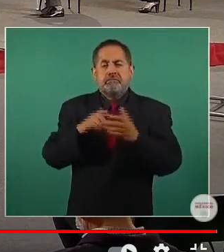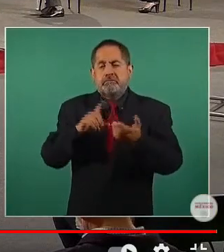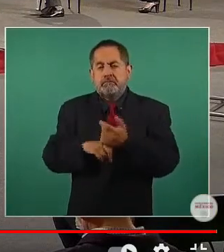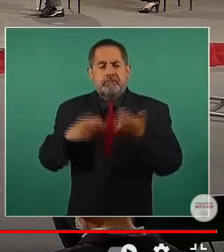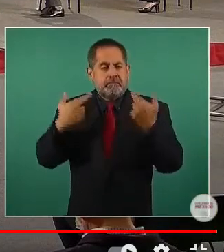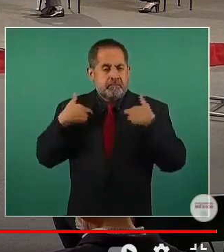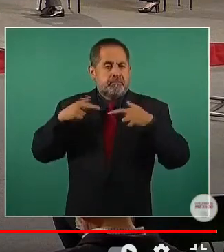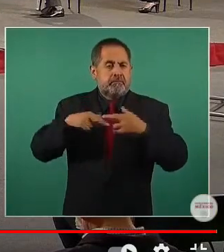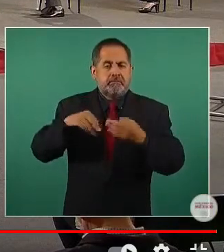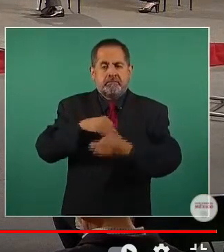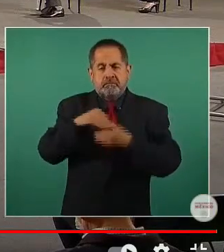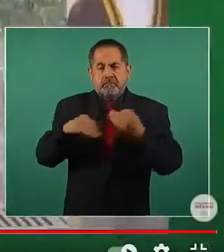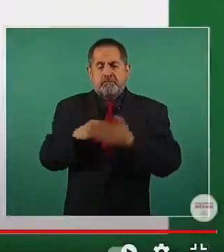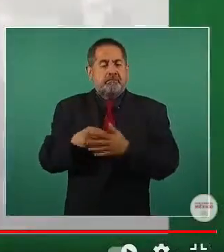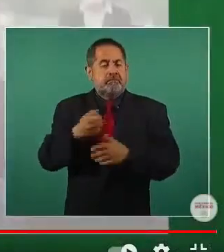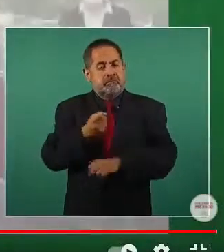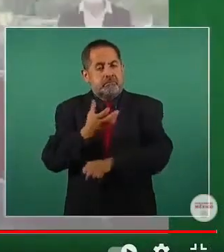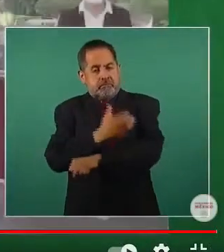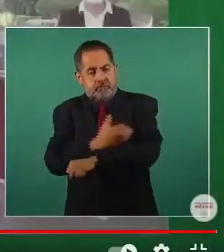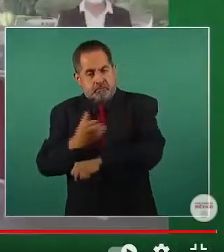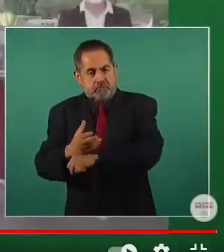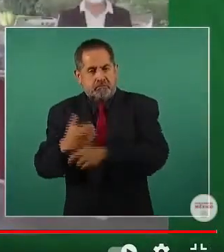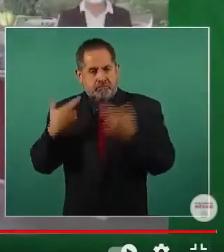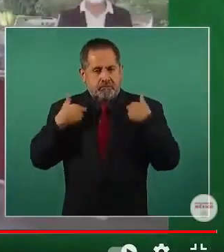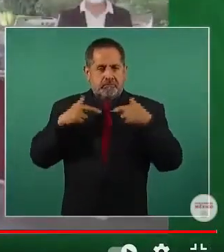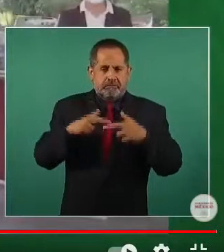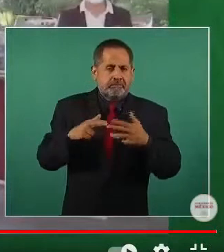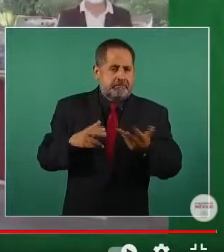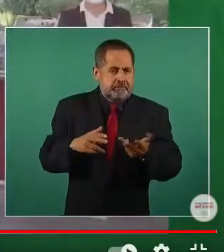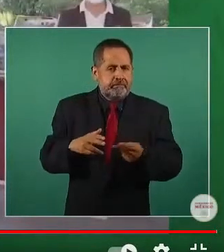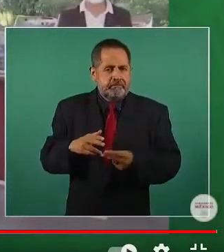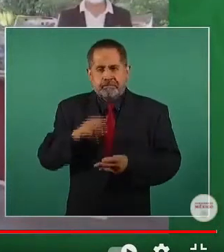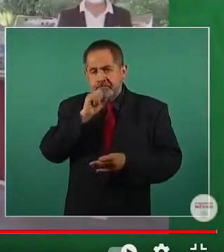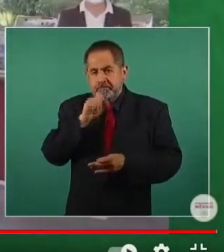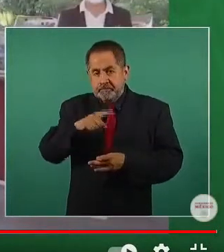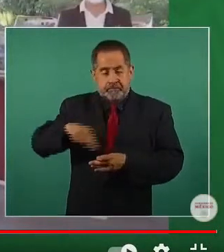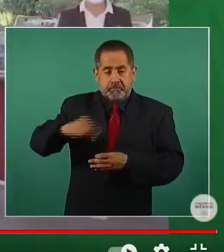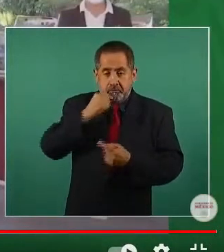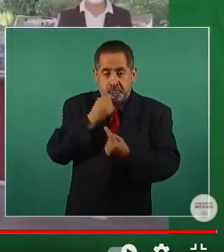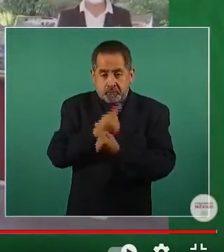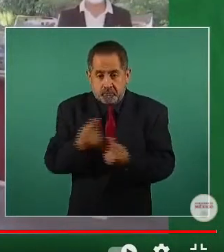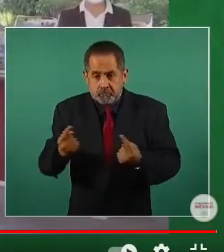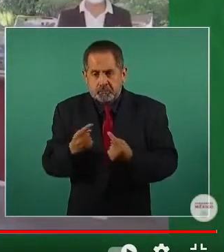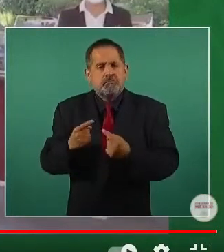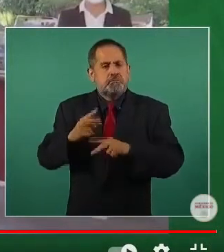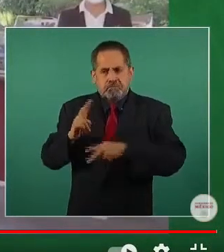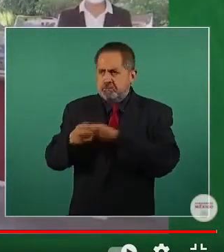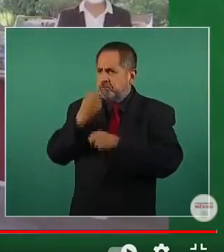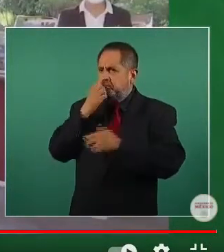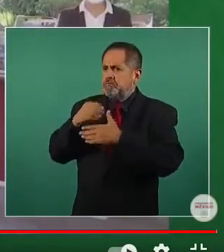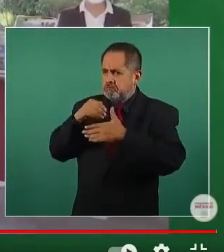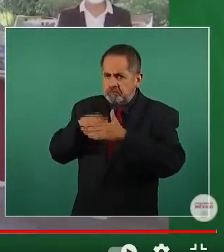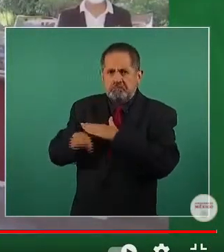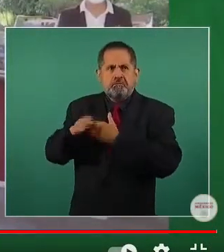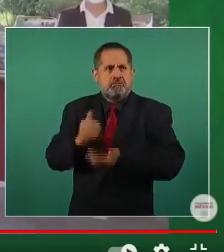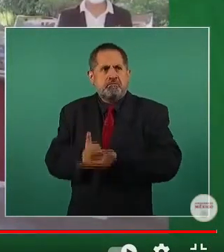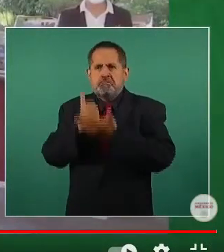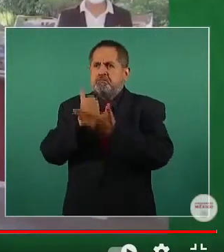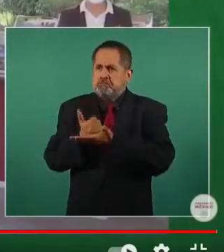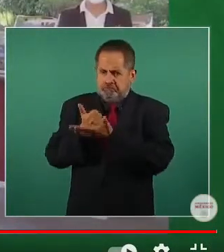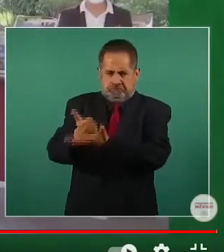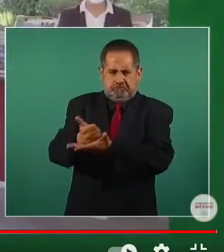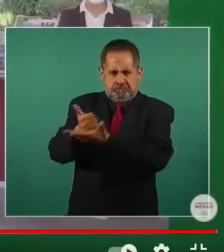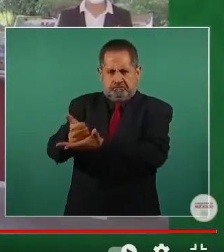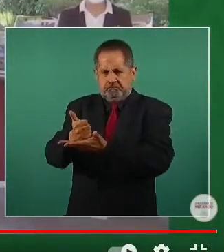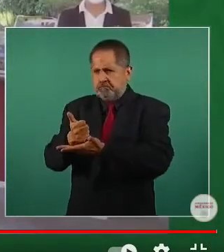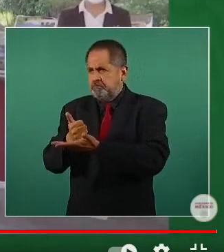los maestros, de los compañeros maestros, de los mismos niños que han ido a sus escuelas a hacer tequios con